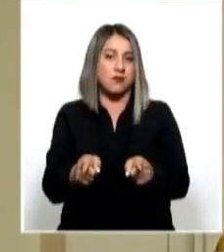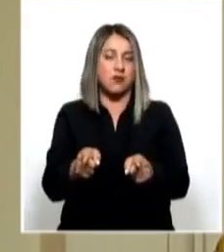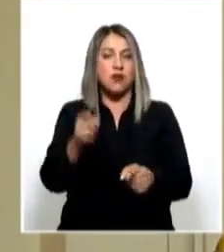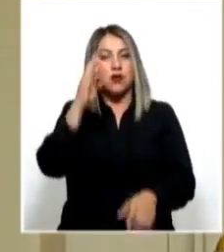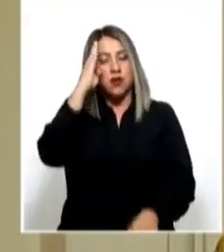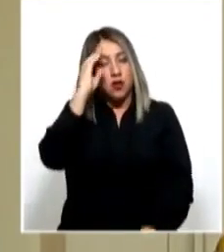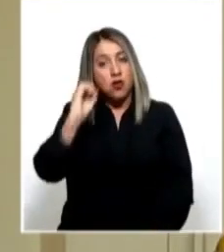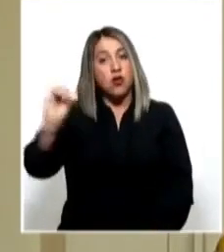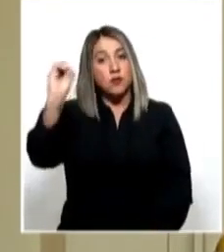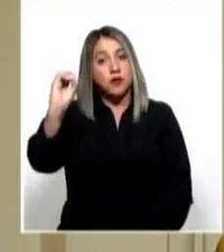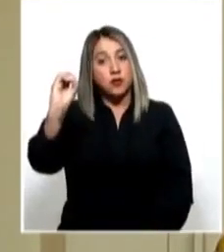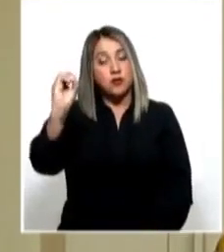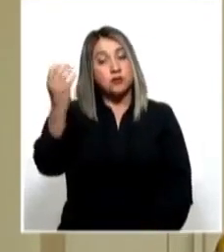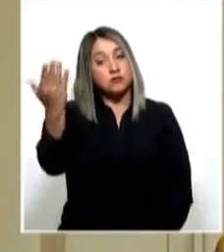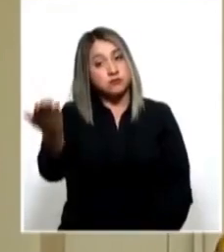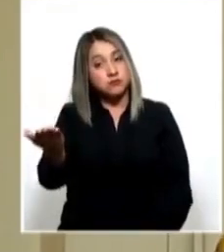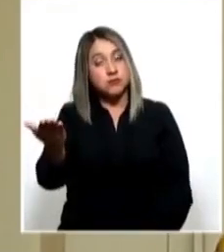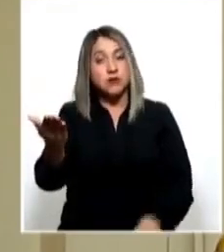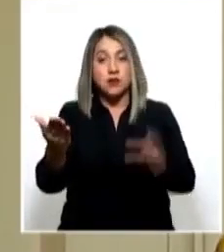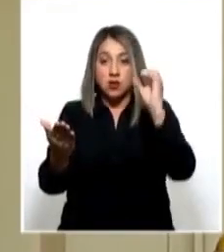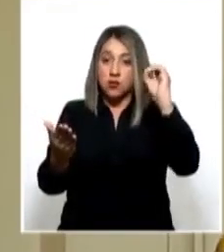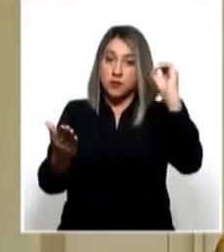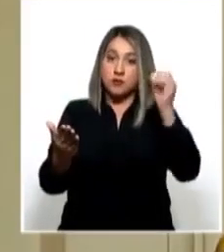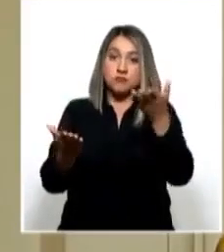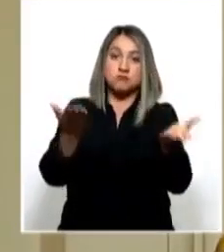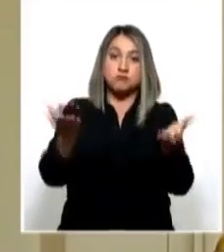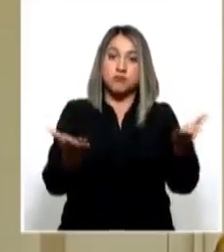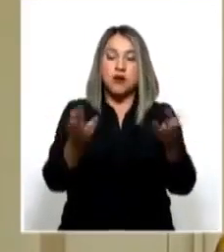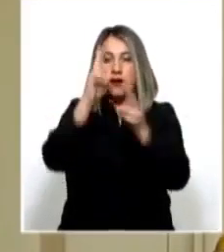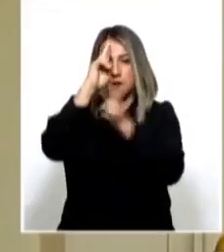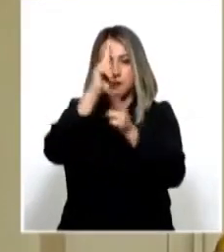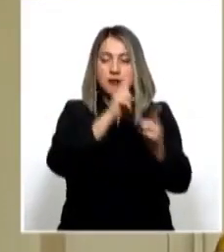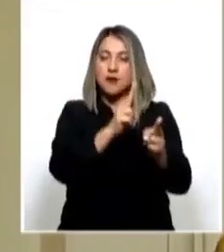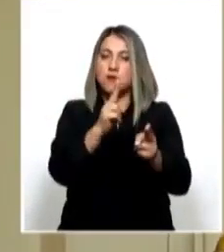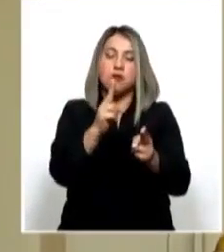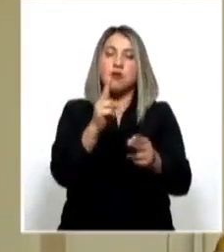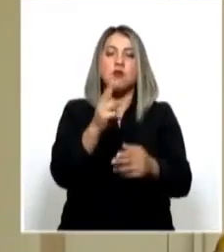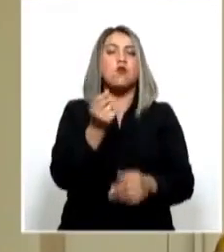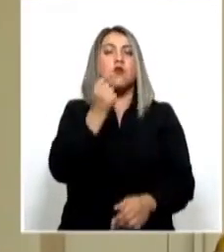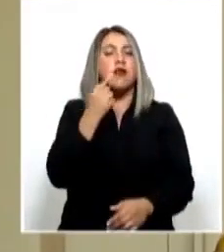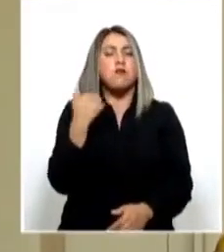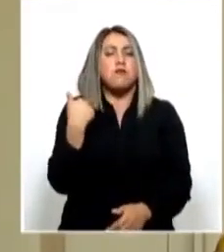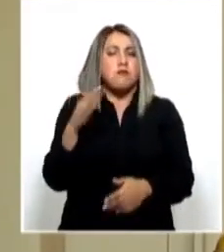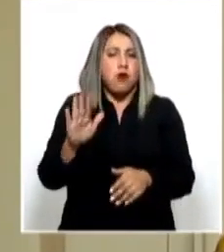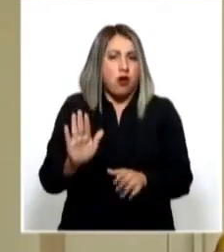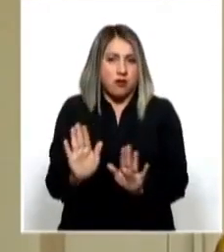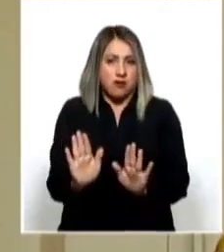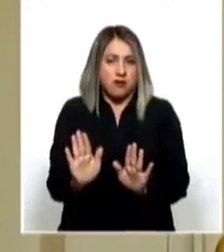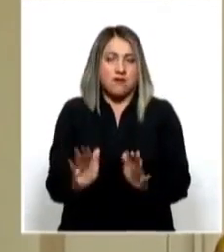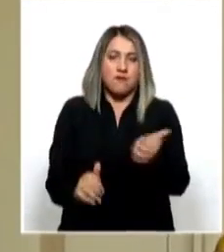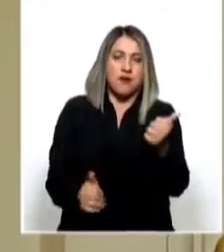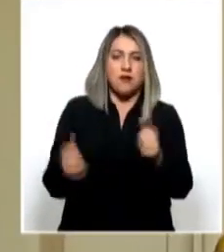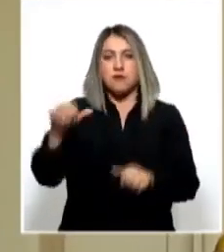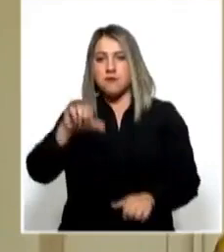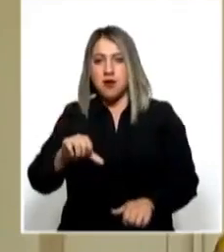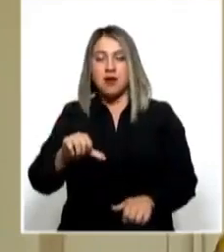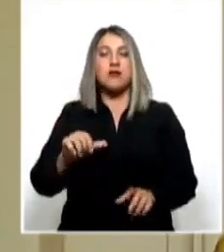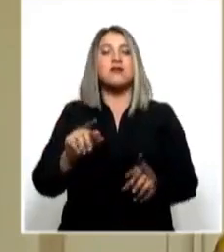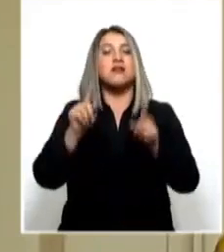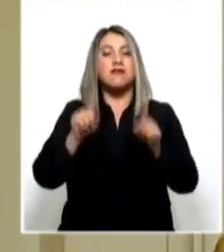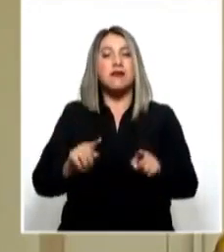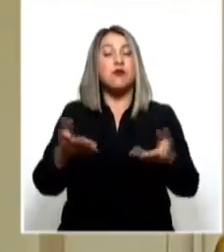opinión de todos los habitantes de nuestra patria, sea cual sea esta, en donde busquemos